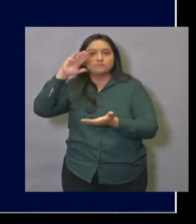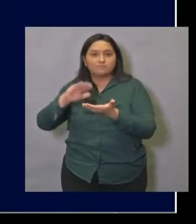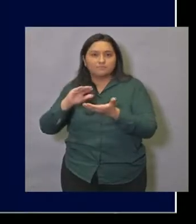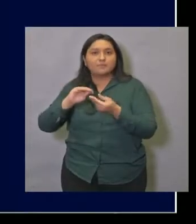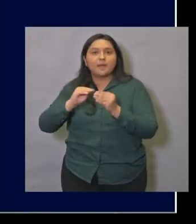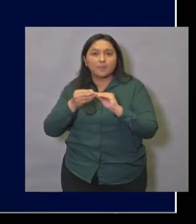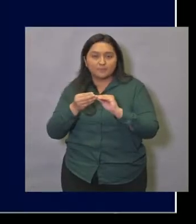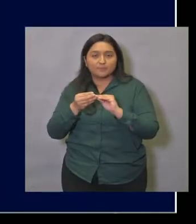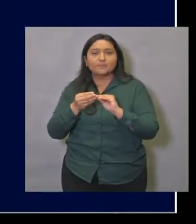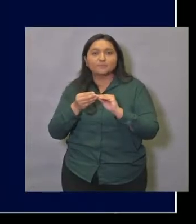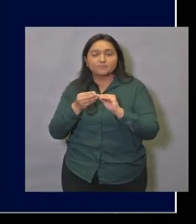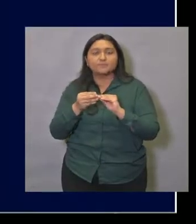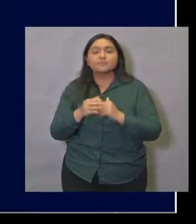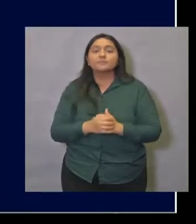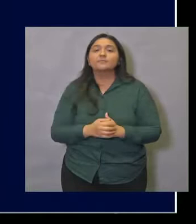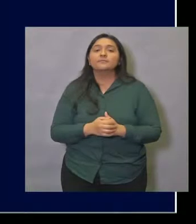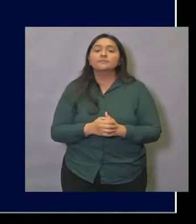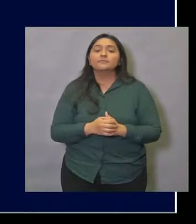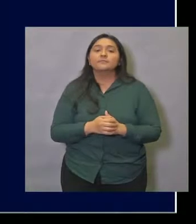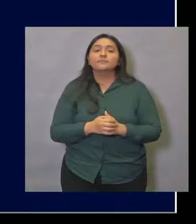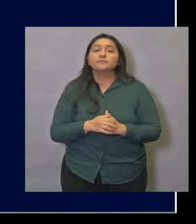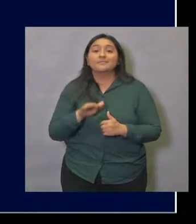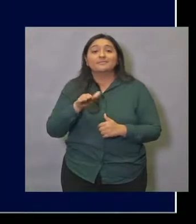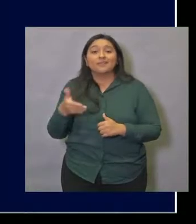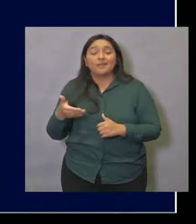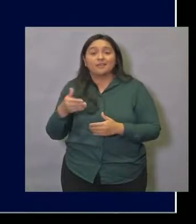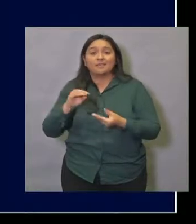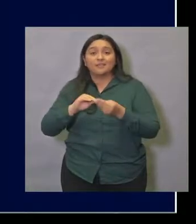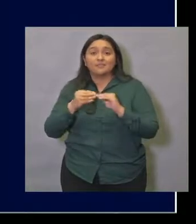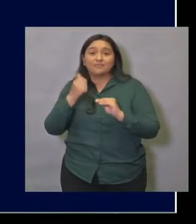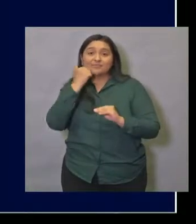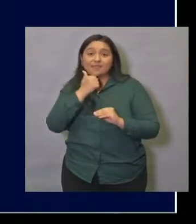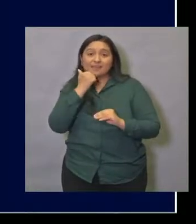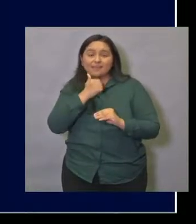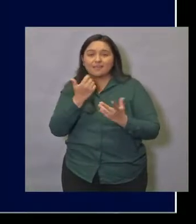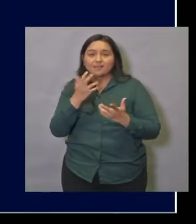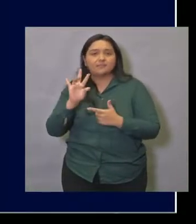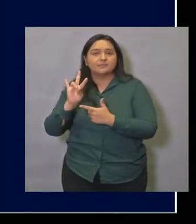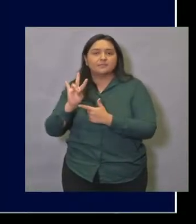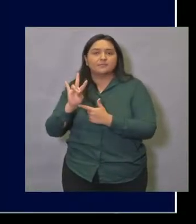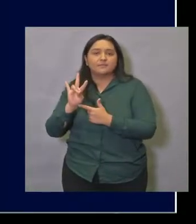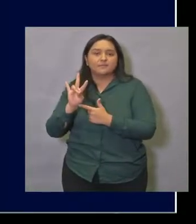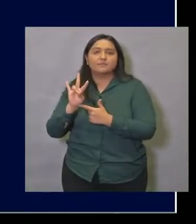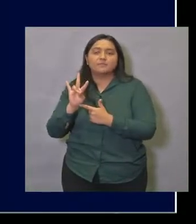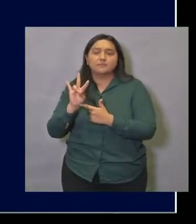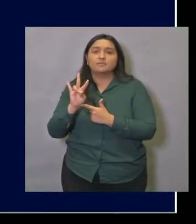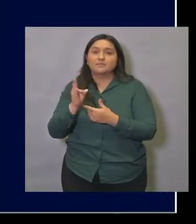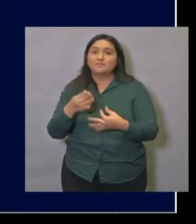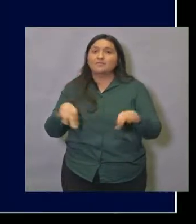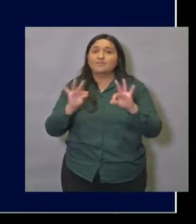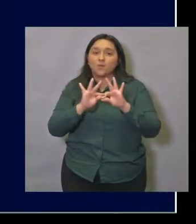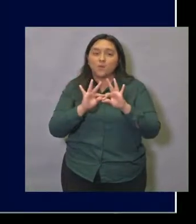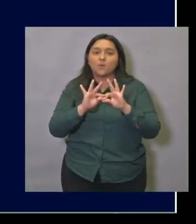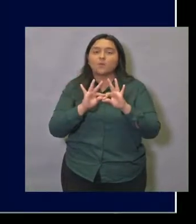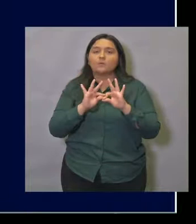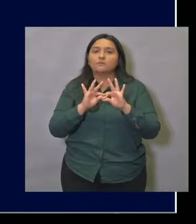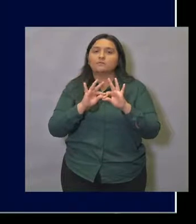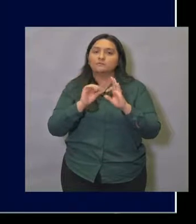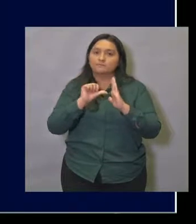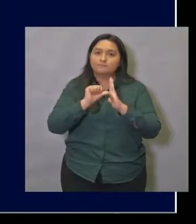y el número promedio diario actual de muertes es 7. Es importante señalar que estas instalaciones